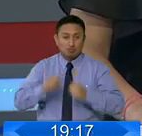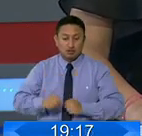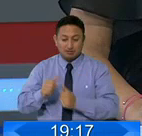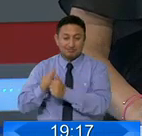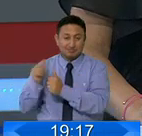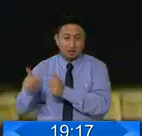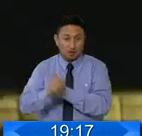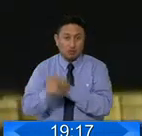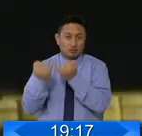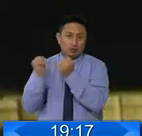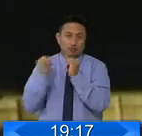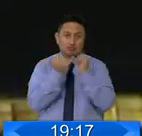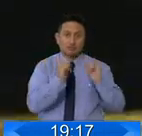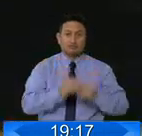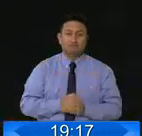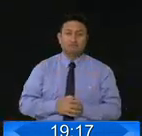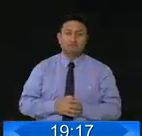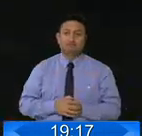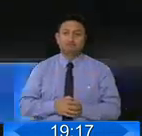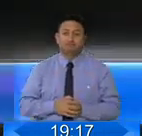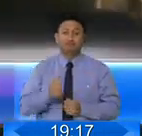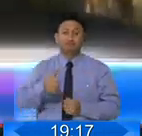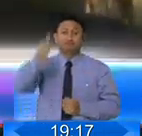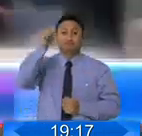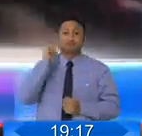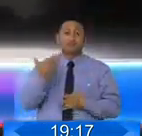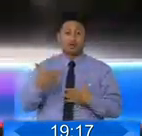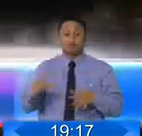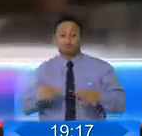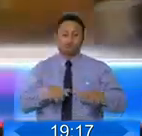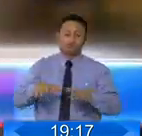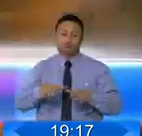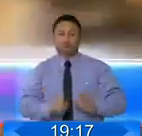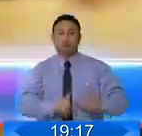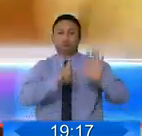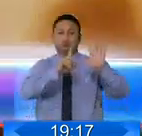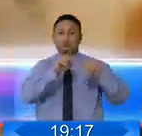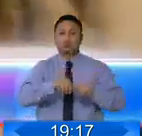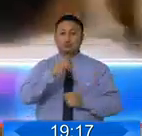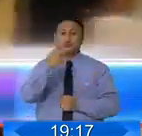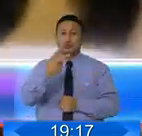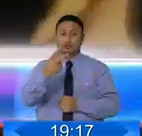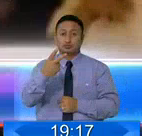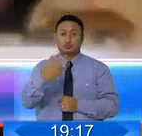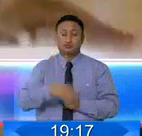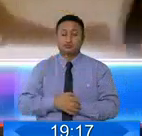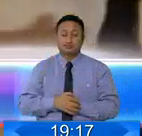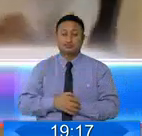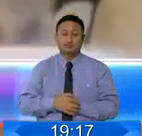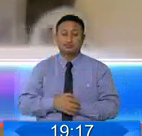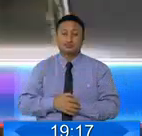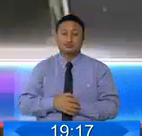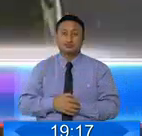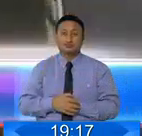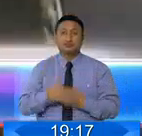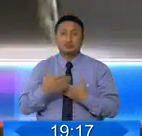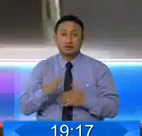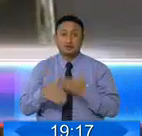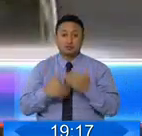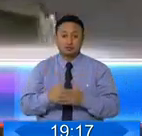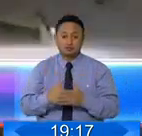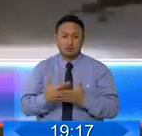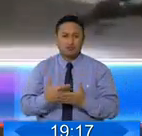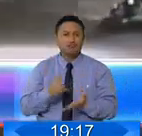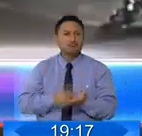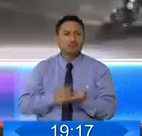institucionalidad. El sismo de 6,2 grados en la escala de Richter que sacudió al Ecuador el pasado 6 de septiembre trajo consigo el debate